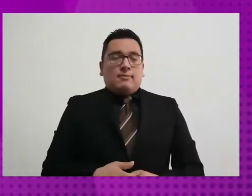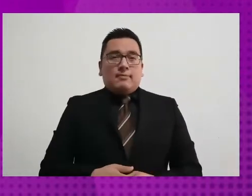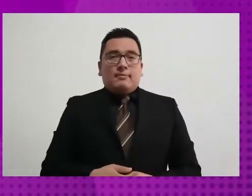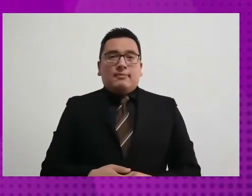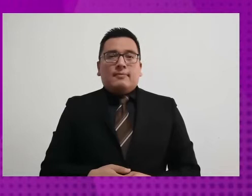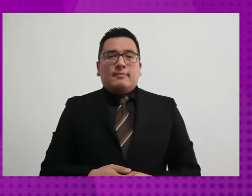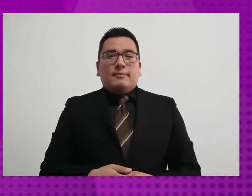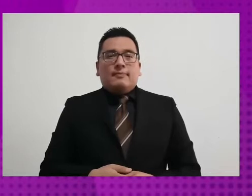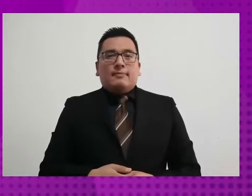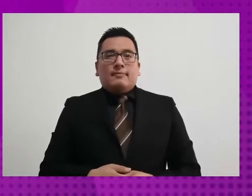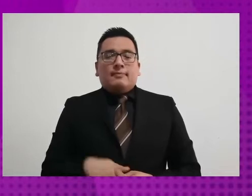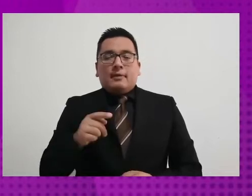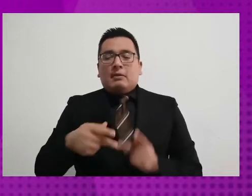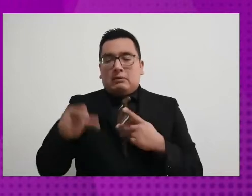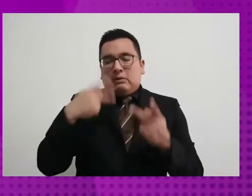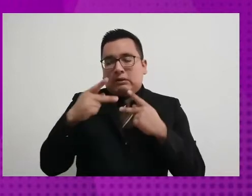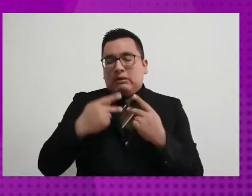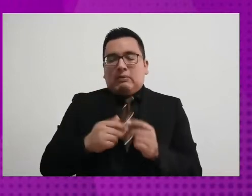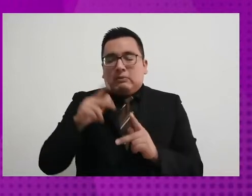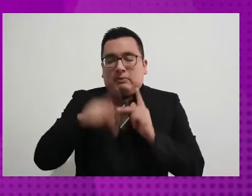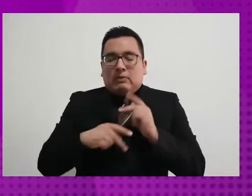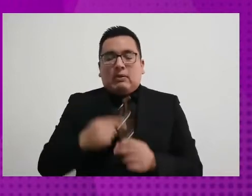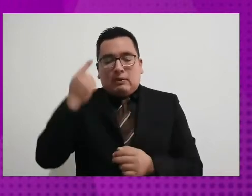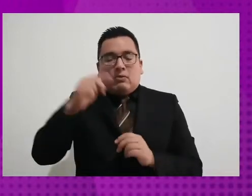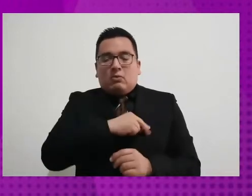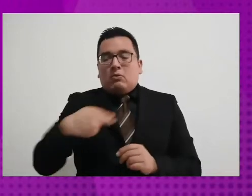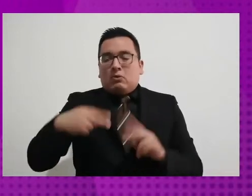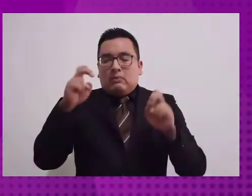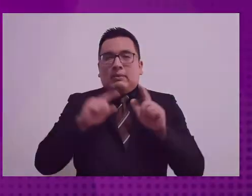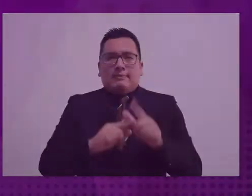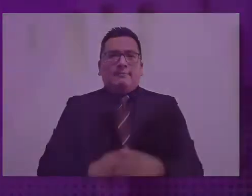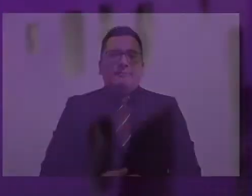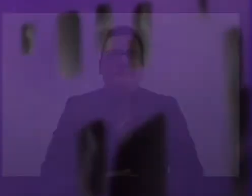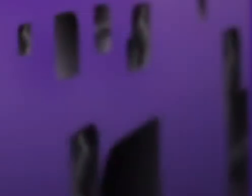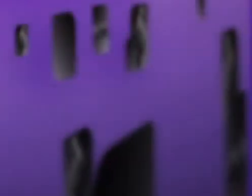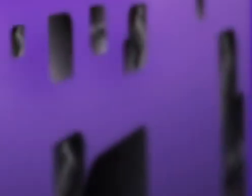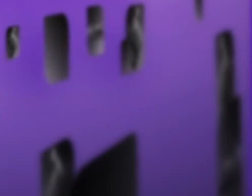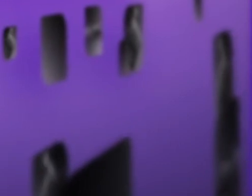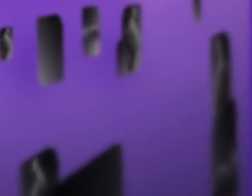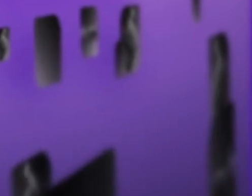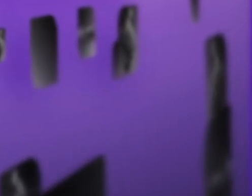se va a implementar, y regresamos después del corte para continuar con esta interesante charla.